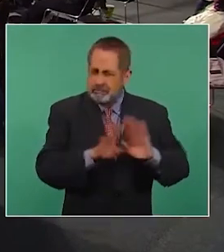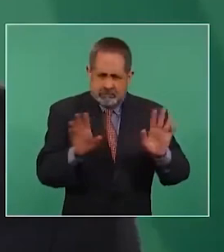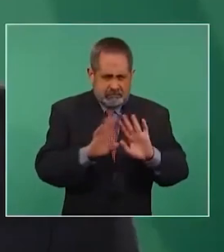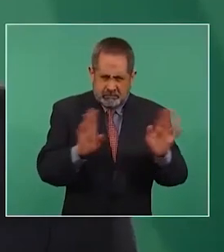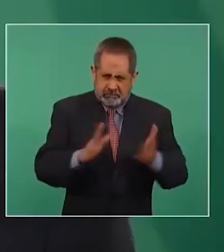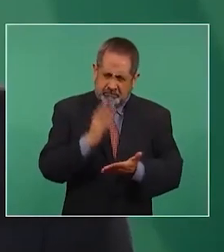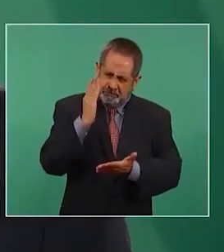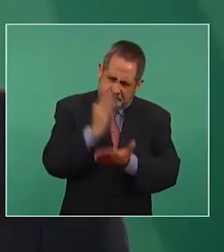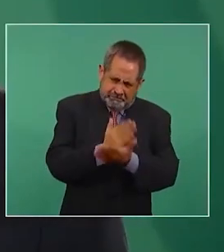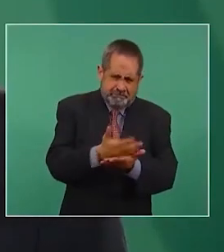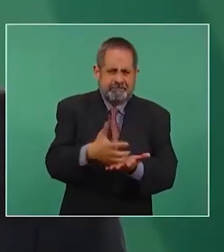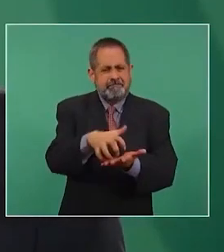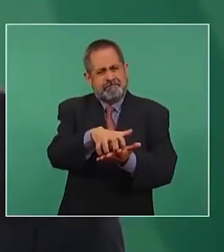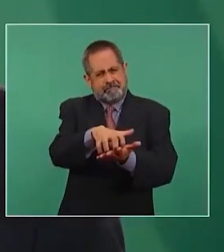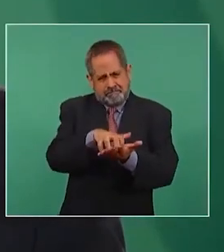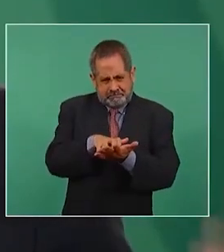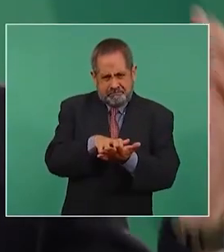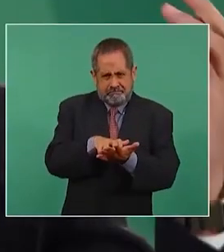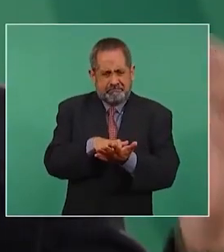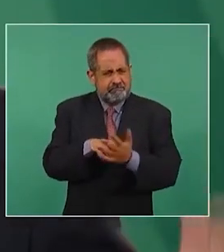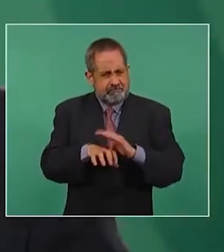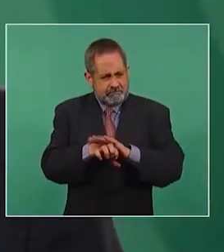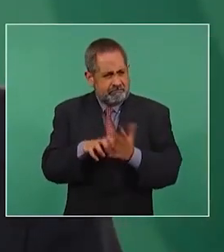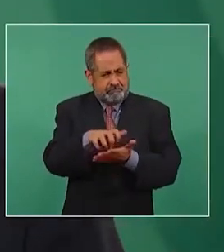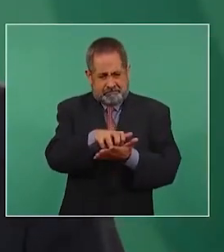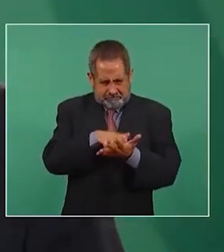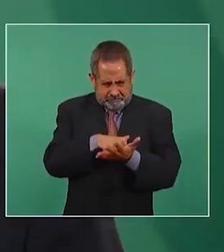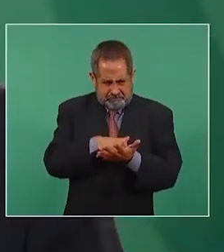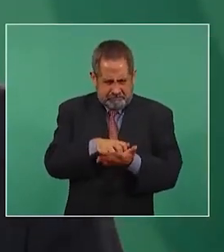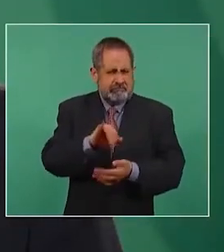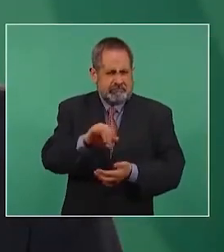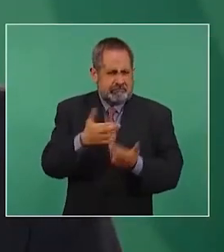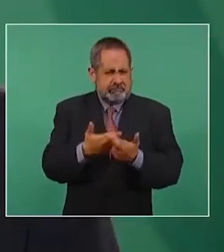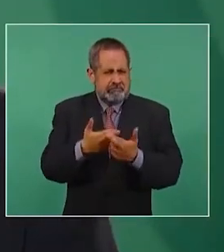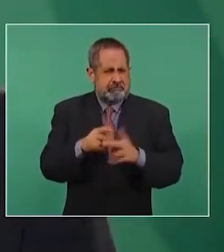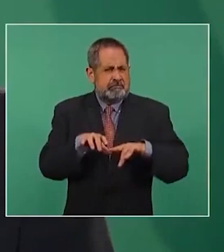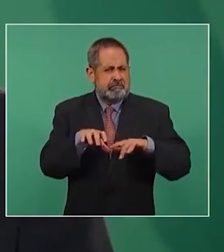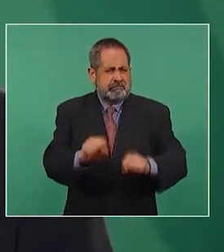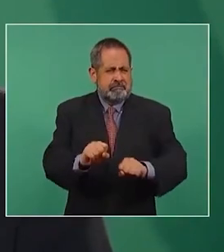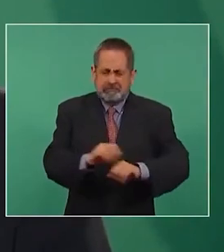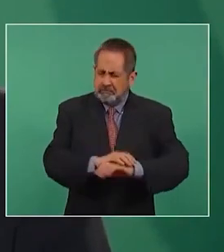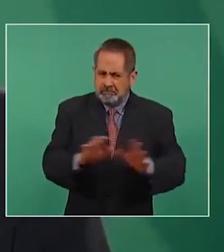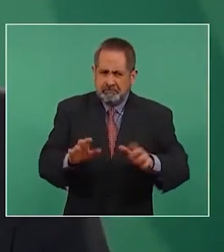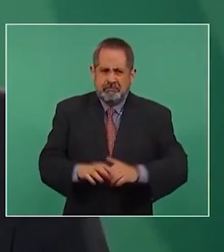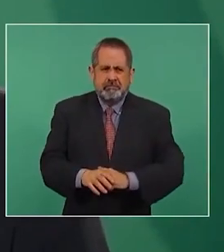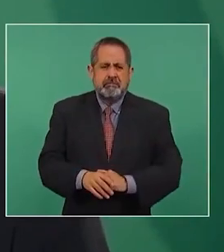Austeridad republicana, te alcanza el presupuesto.